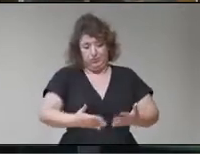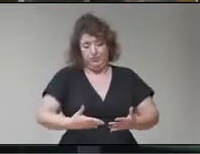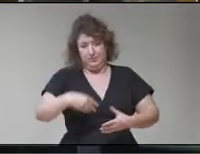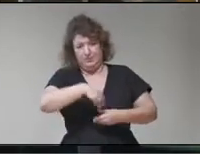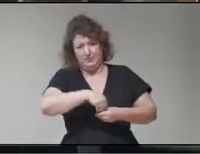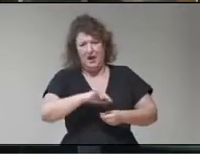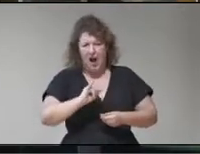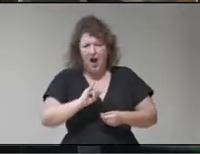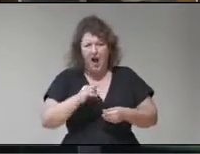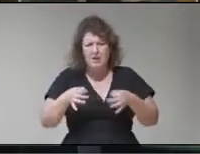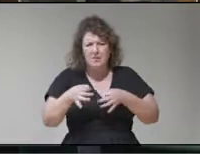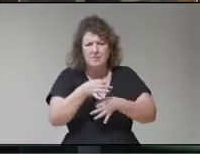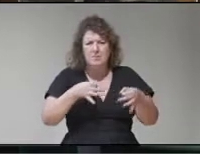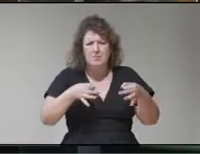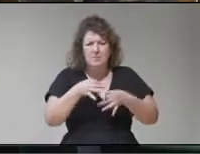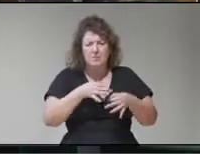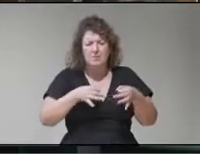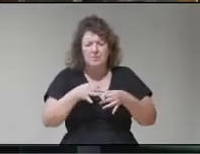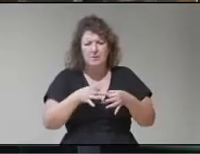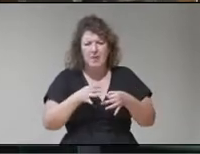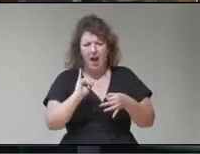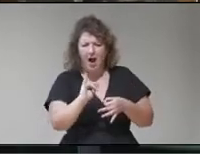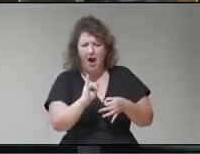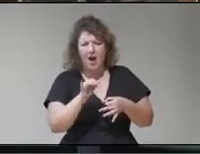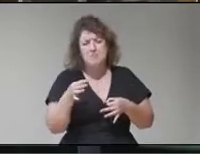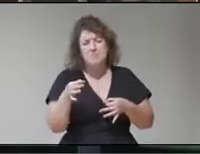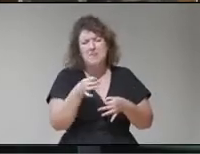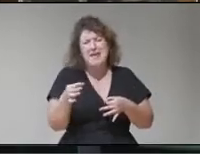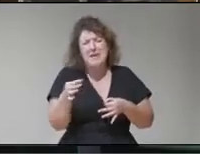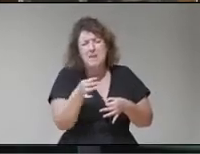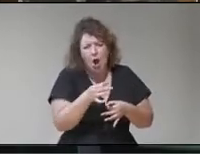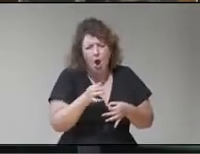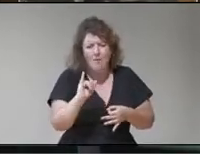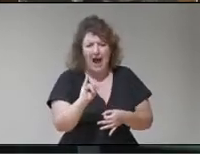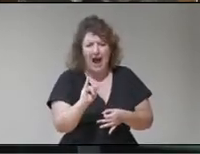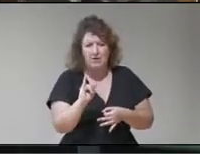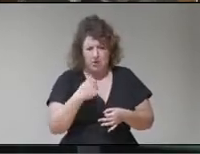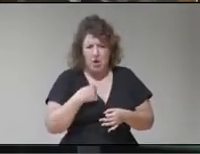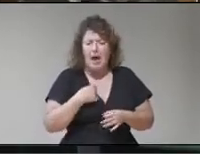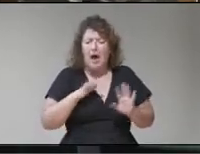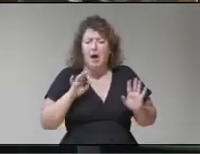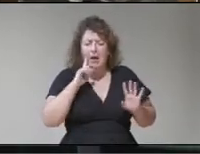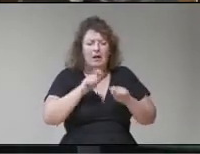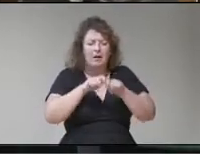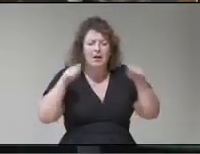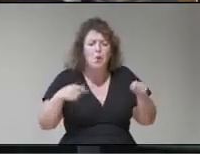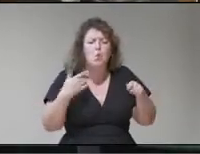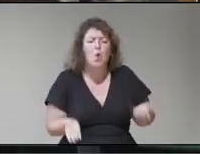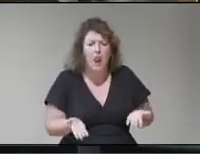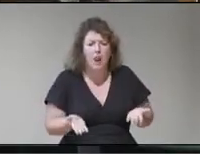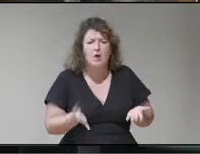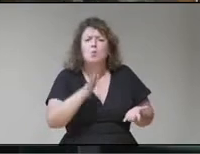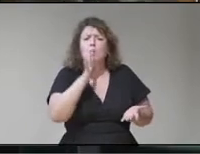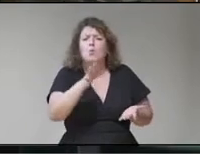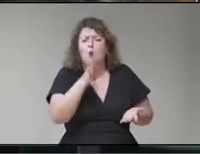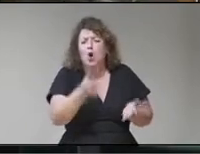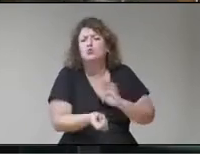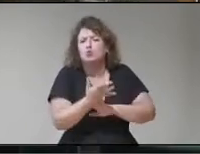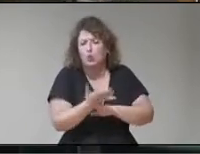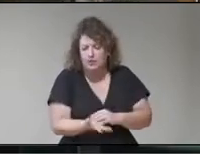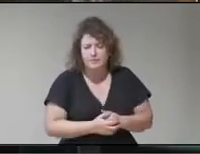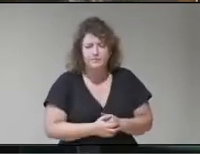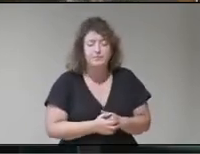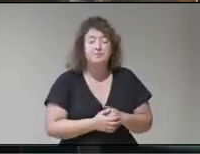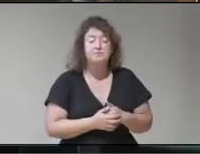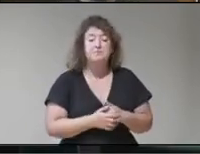aparecen microorganismos. Muy bien, y ahora vamos a ver qué microorganismos aparecen y en qué circunstancias aparecen esos microorganismos. Lo primero que